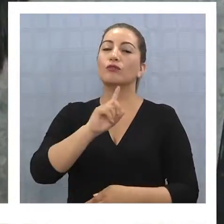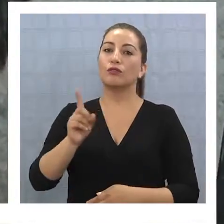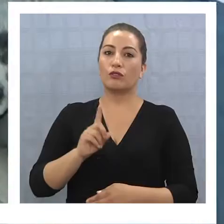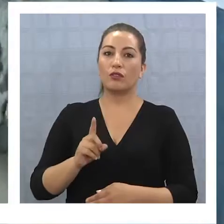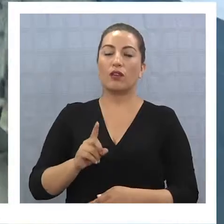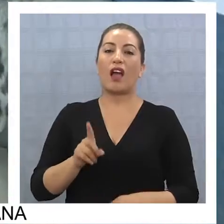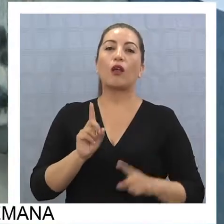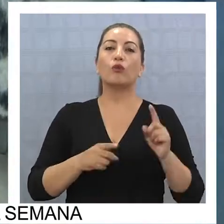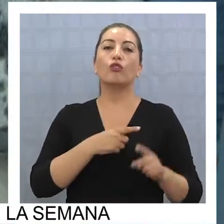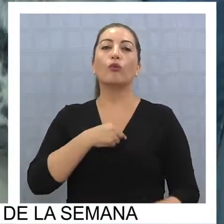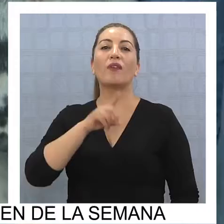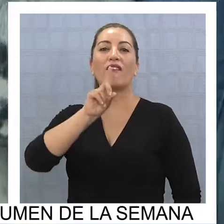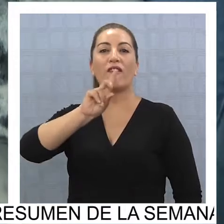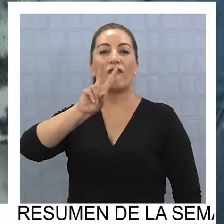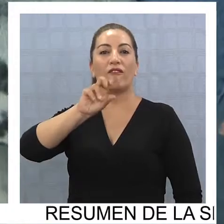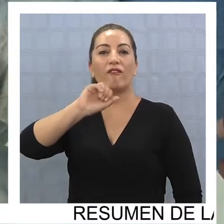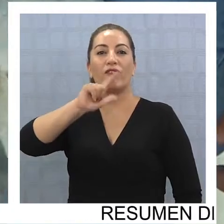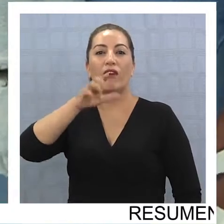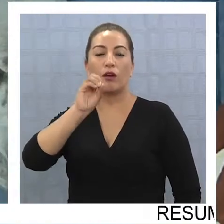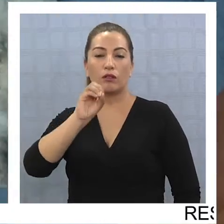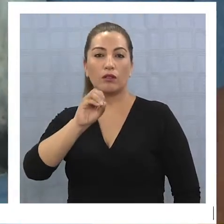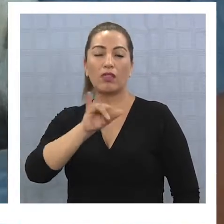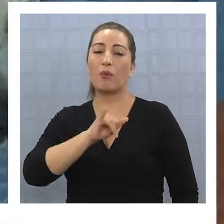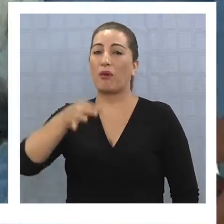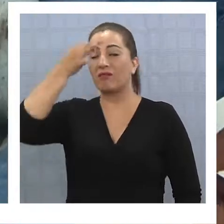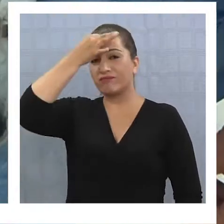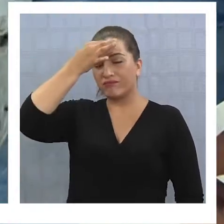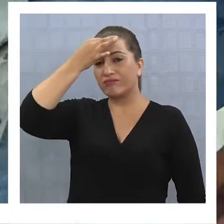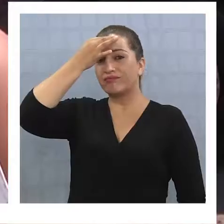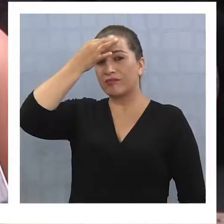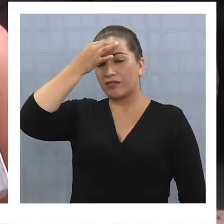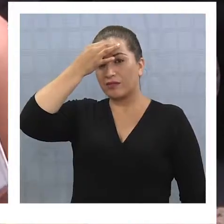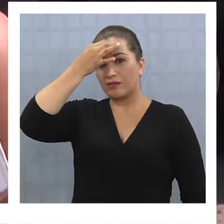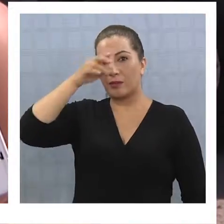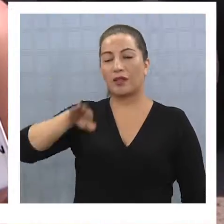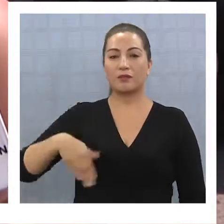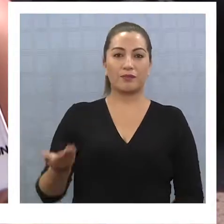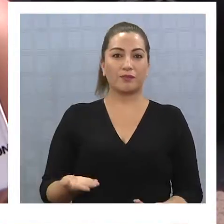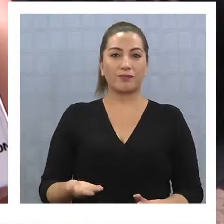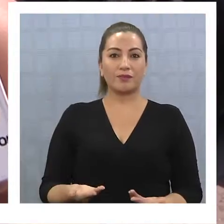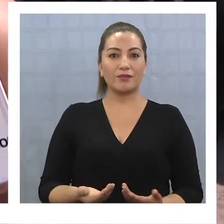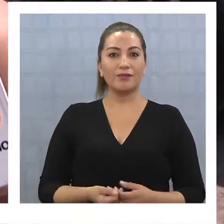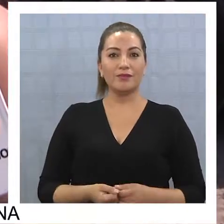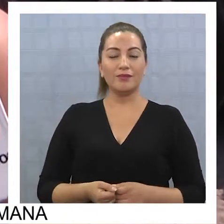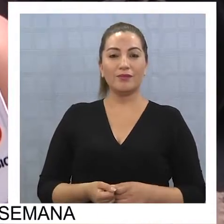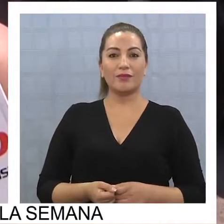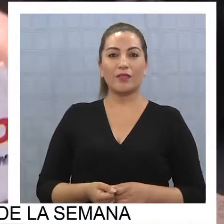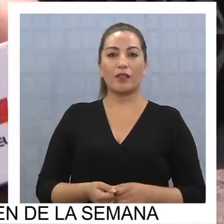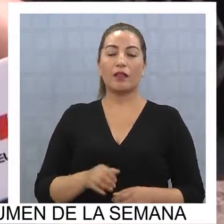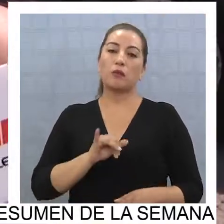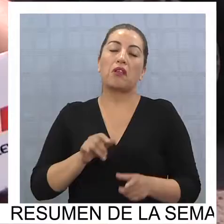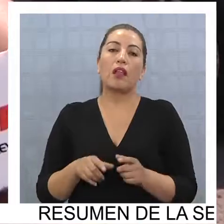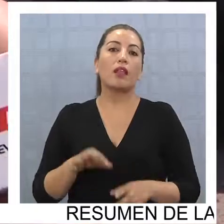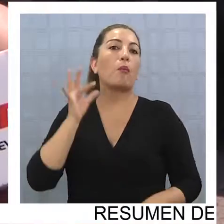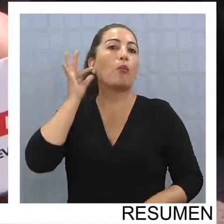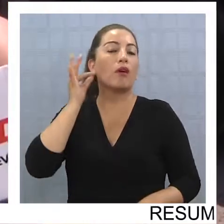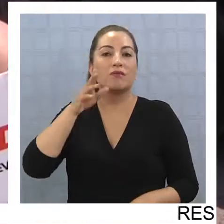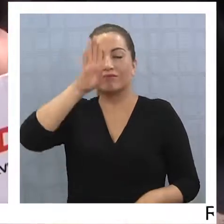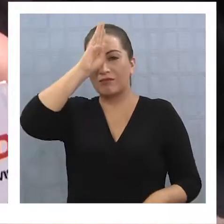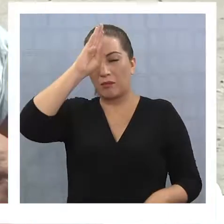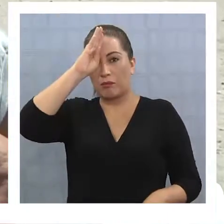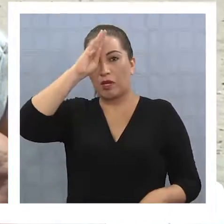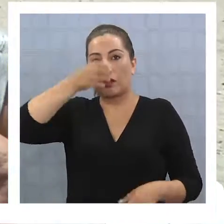mal llamados vagos y sobre todo las enfermedades que esto contrae y que trae, sobre todo cuando las perritas paren